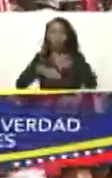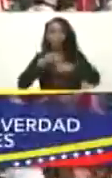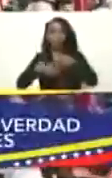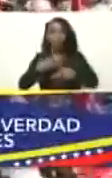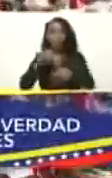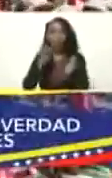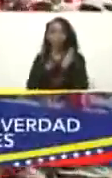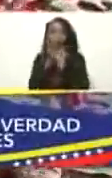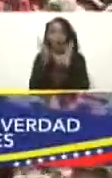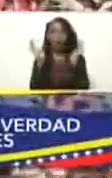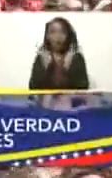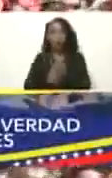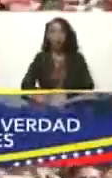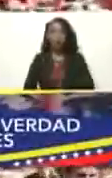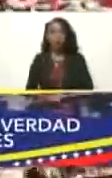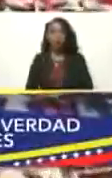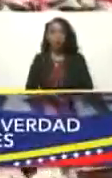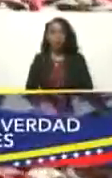de Abril.